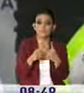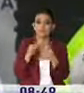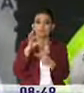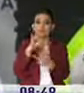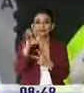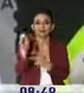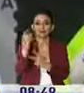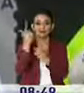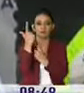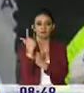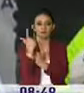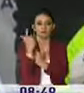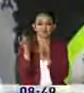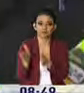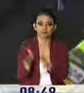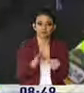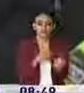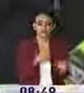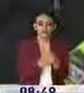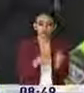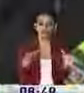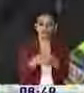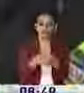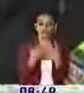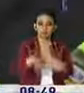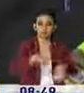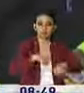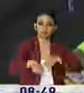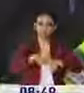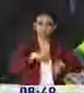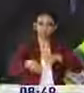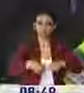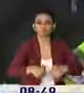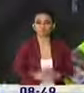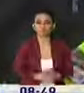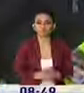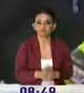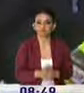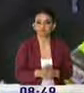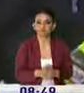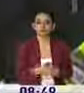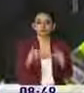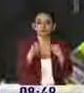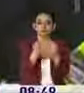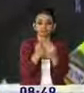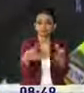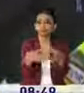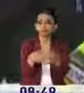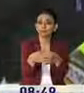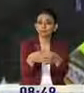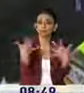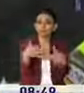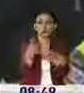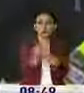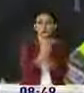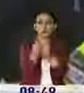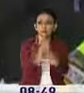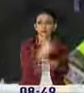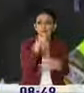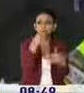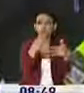70 miembros de Fuerzas Armadas. Se desarticuló una organización delictiva dedicada a varios